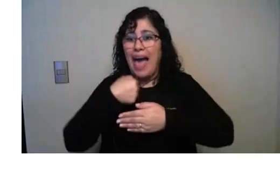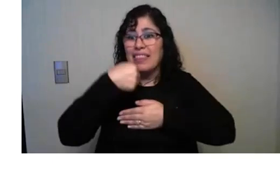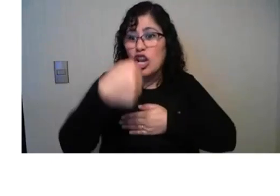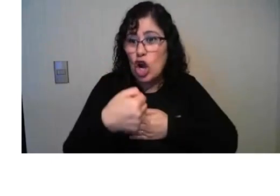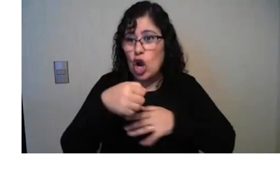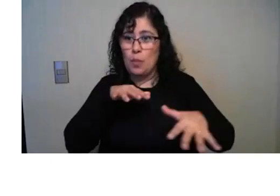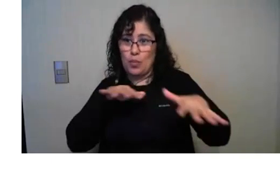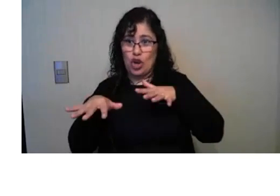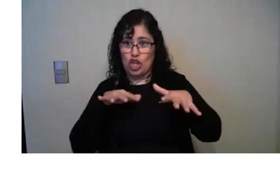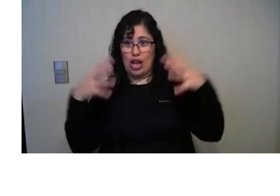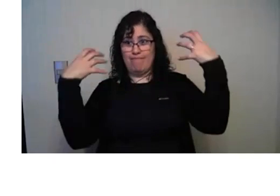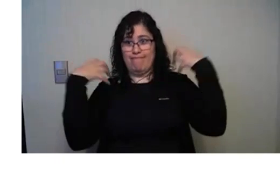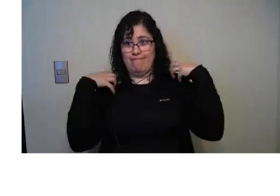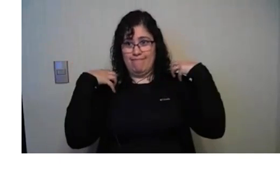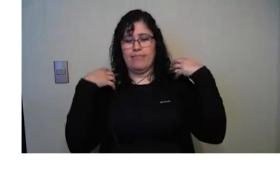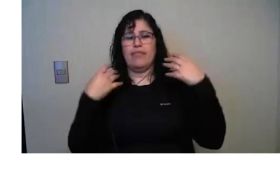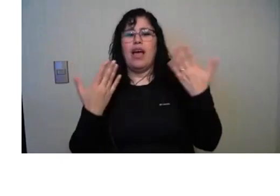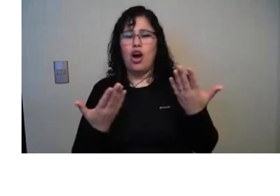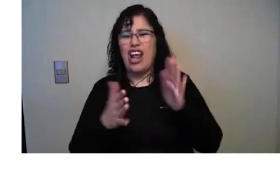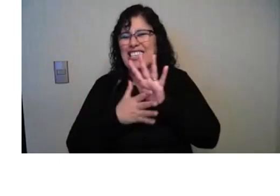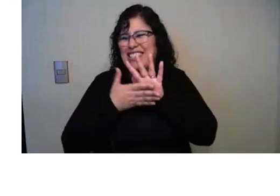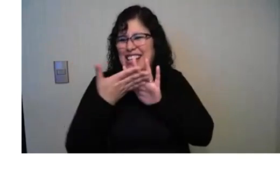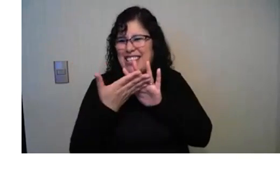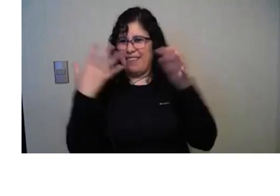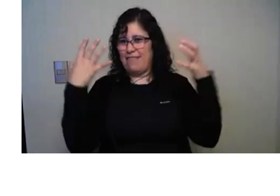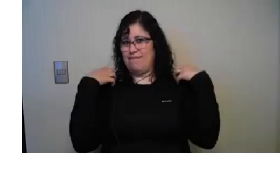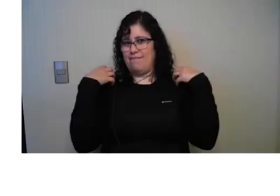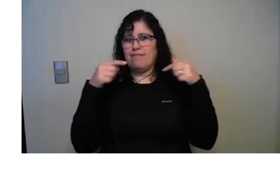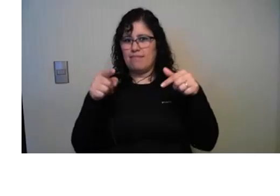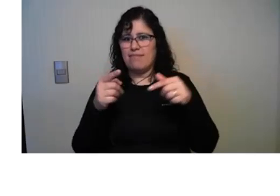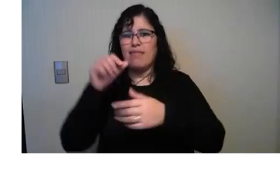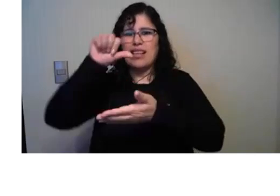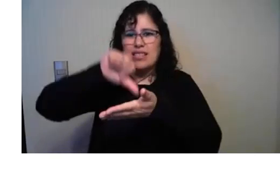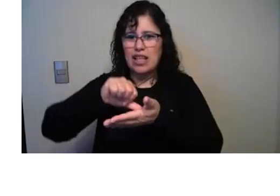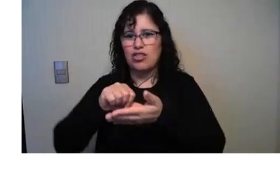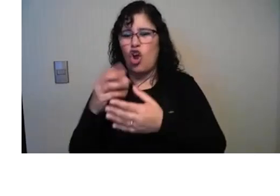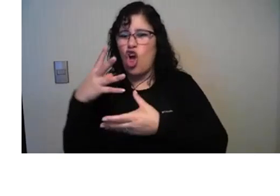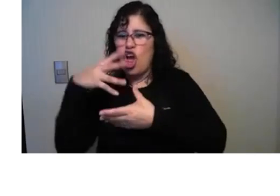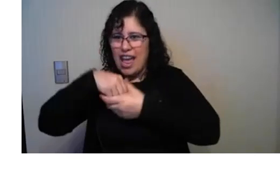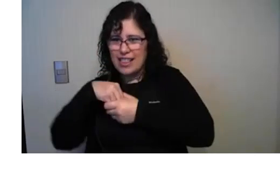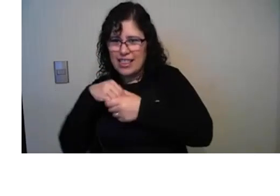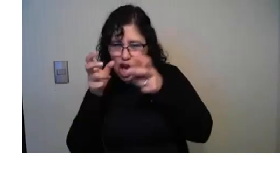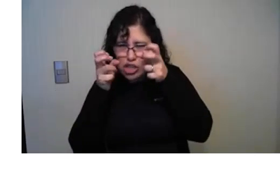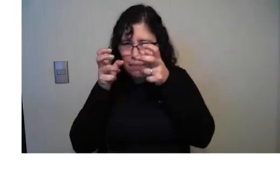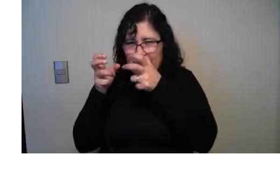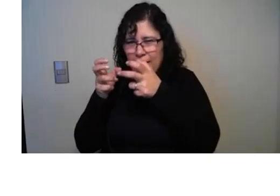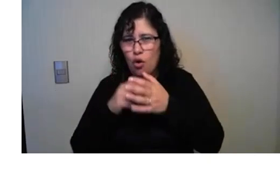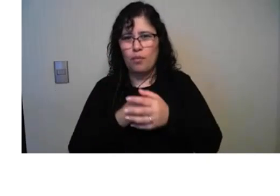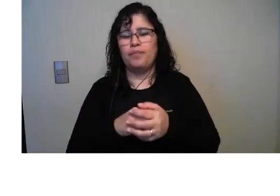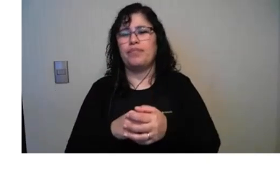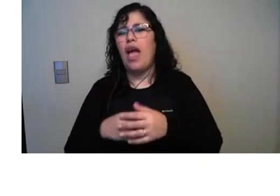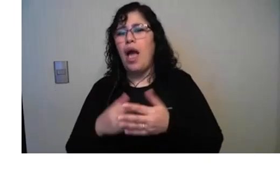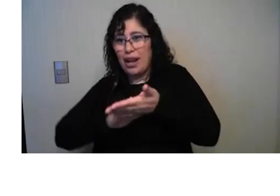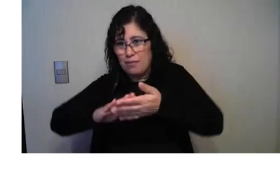sensitiva, tenemos un centro interoceptivo, es decir, que está recibiendo información desde las vísceras,